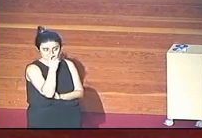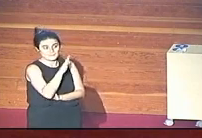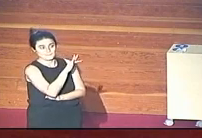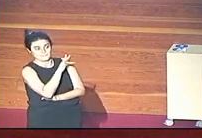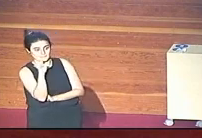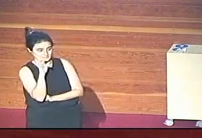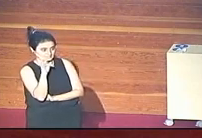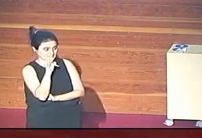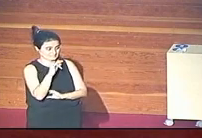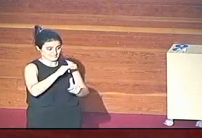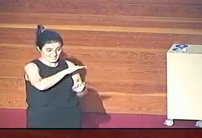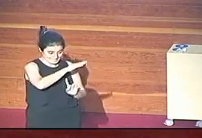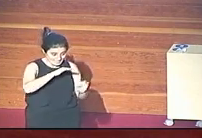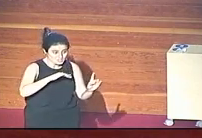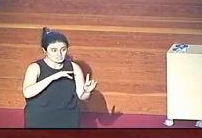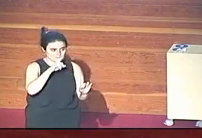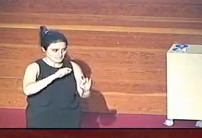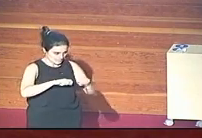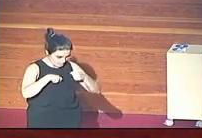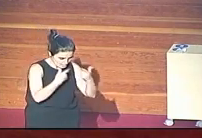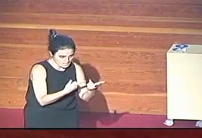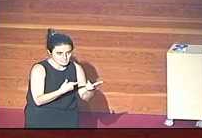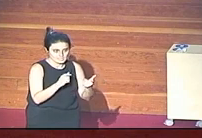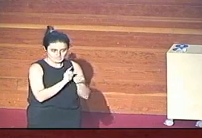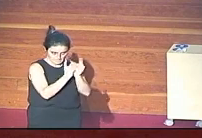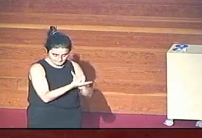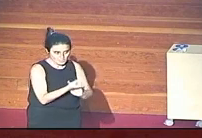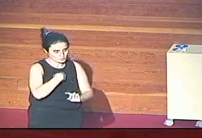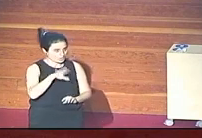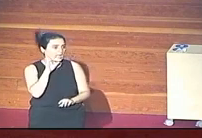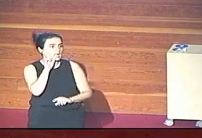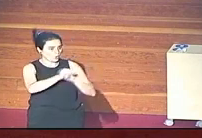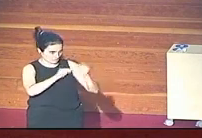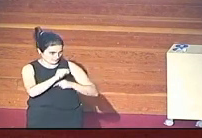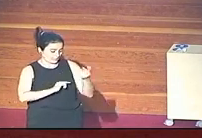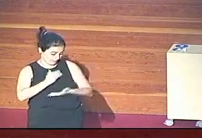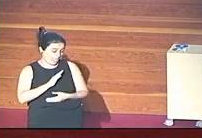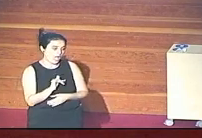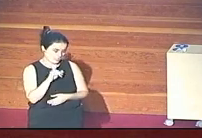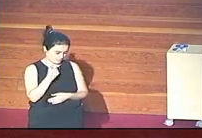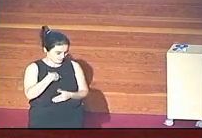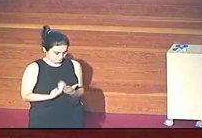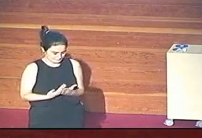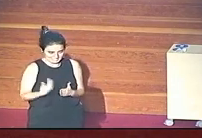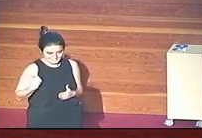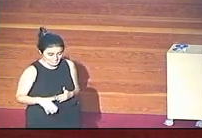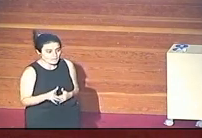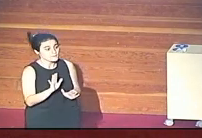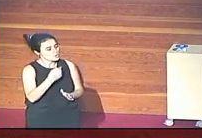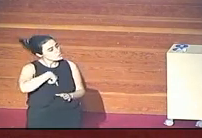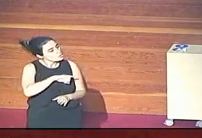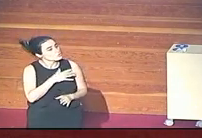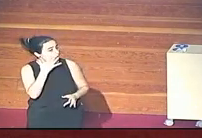y somos capaces de contaminar yo creo que lo hemos demostrado y lo hemos hecho bastante bien bueno pues también somos capaces de descontaminar